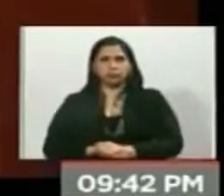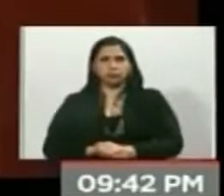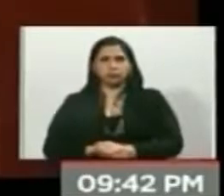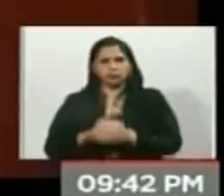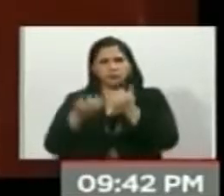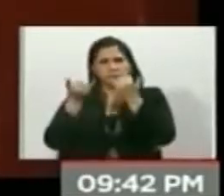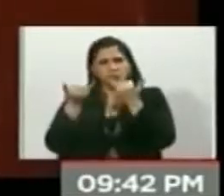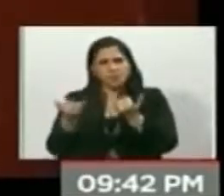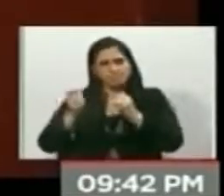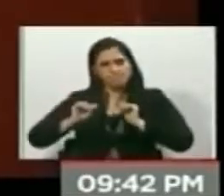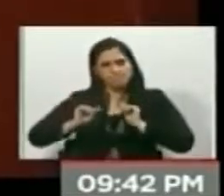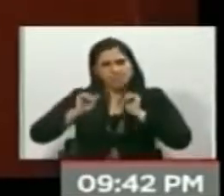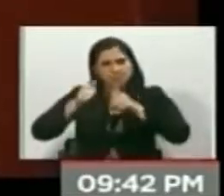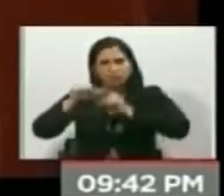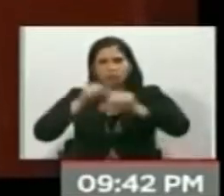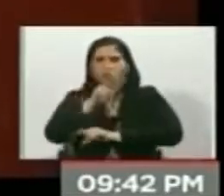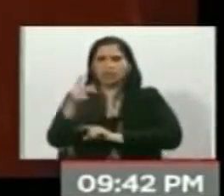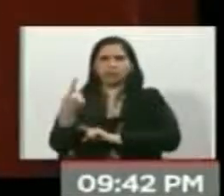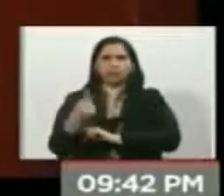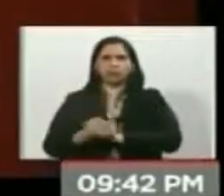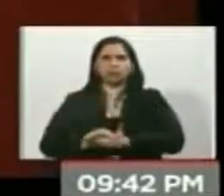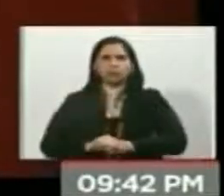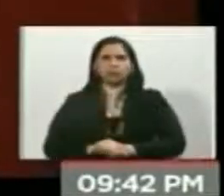ahora comenzando el siglo XXI.